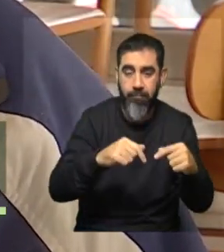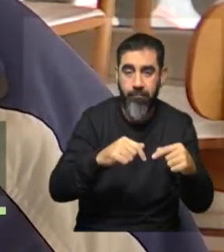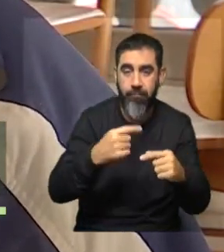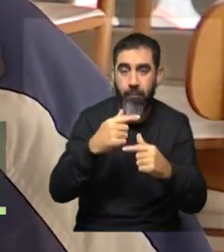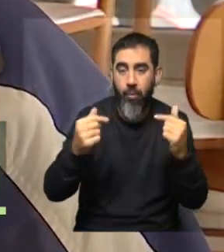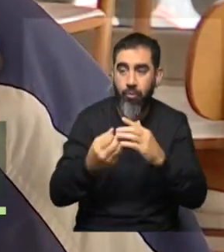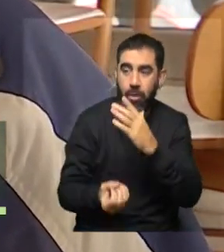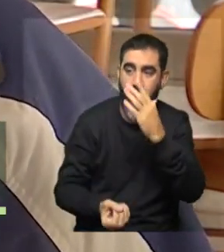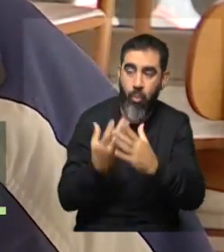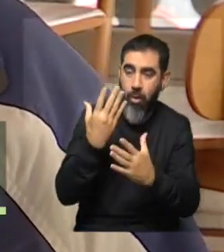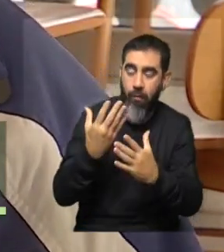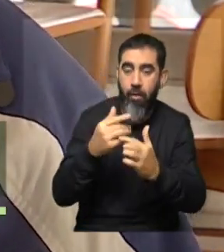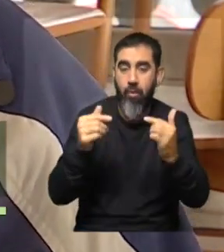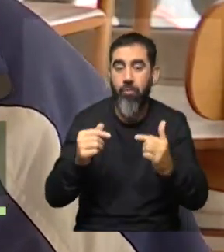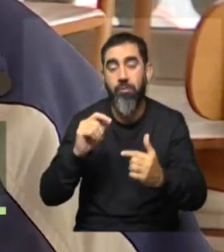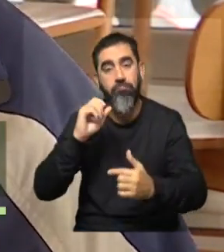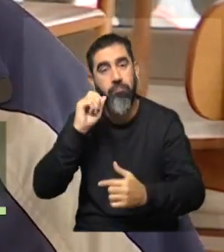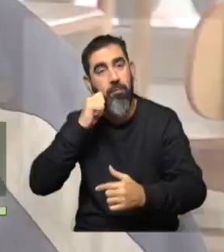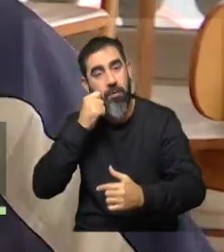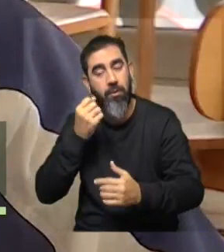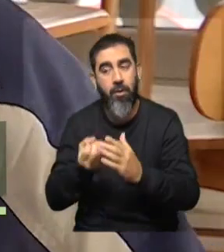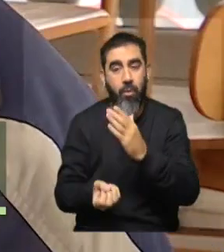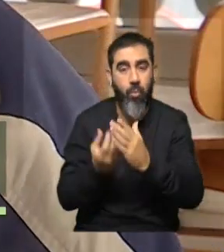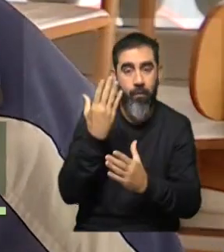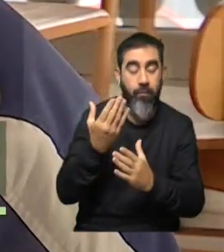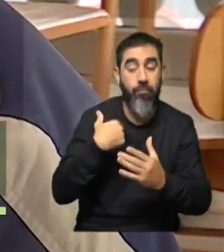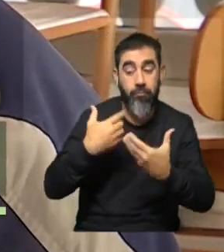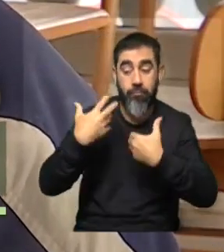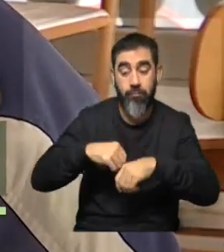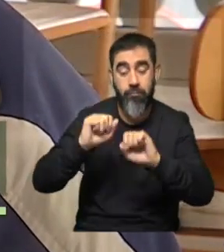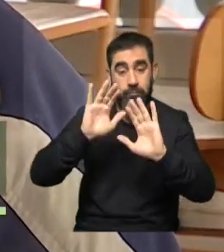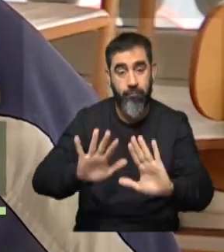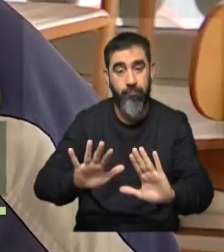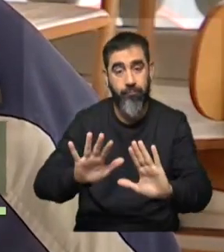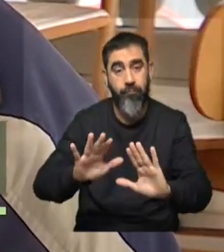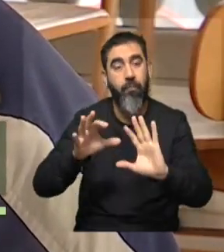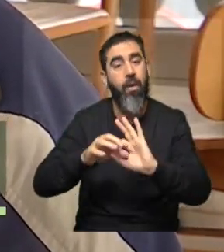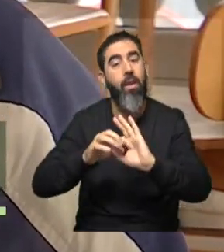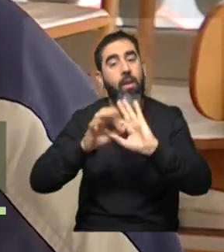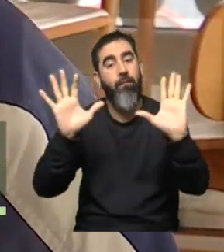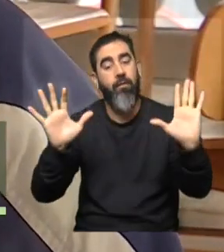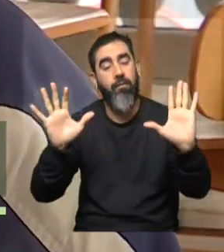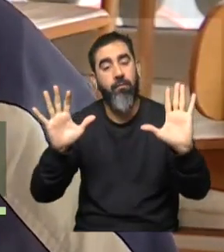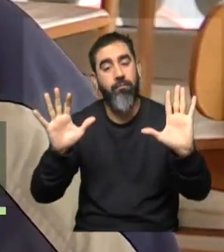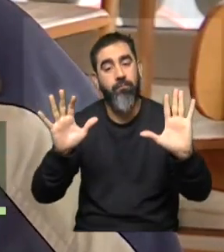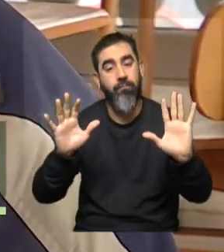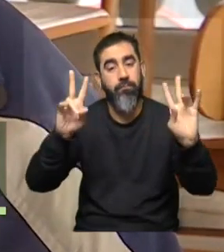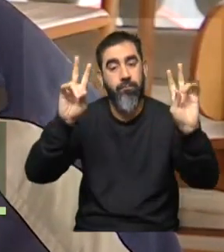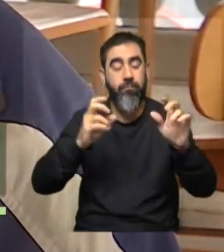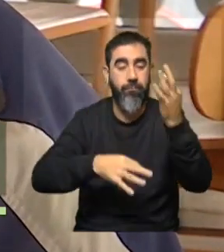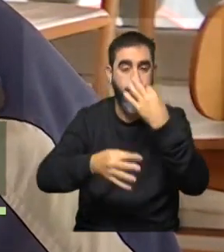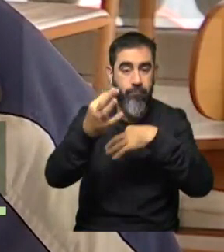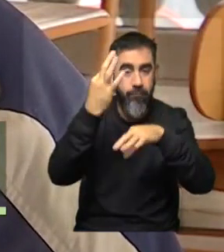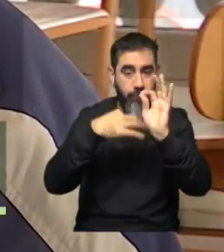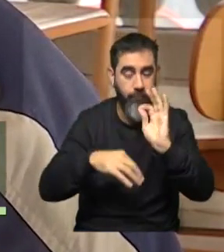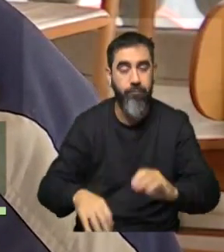aparecen cosas buenas aparecen cosas nuevas eso es lo que descubrí acá es eso primero una libertad enorme dentro del marco de lo que es el teatro